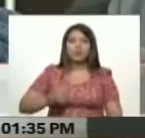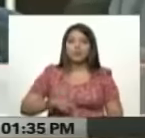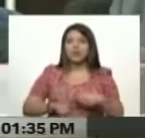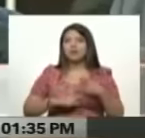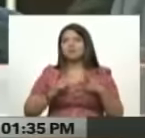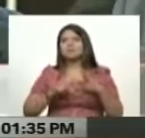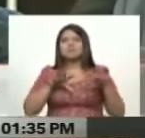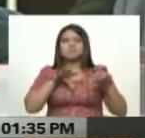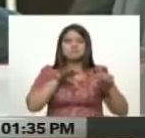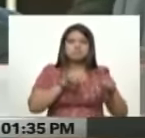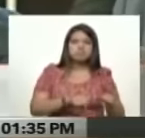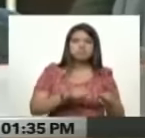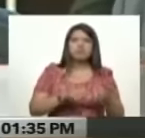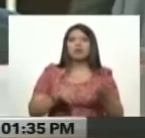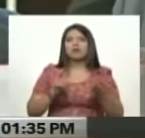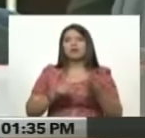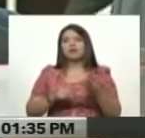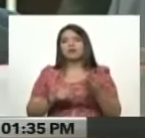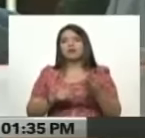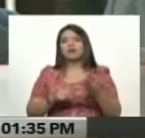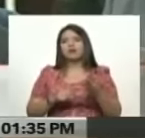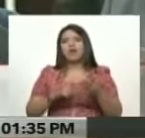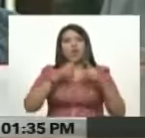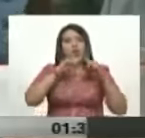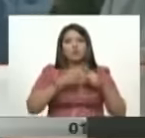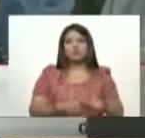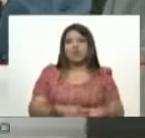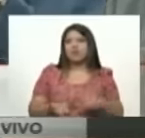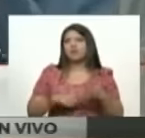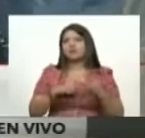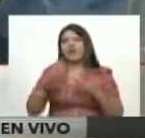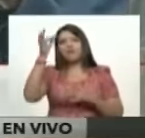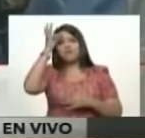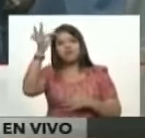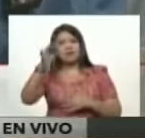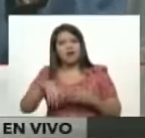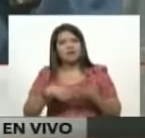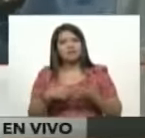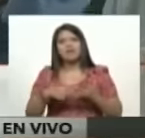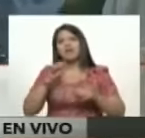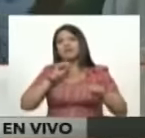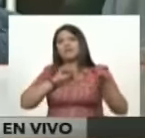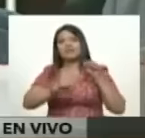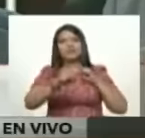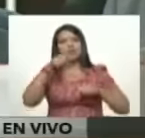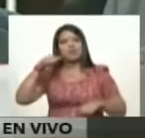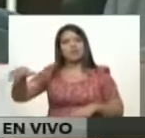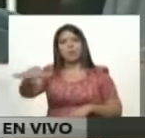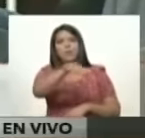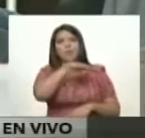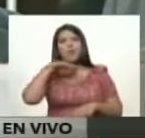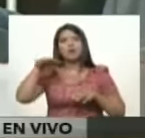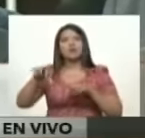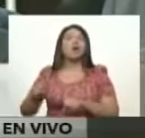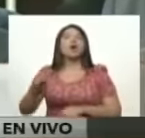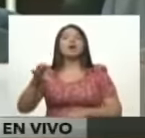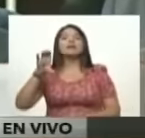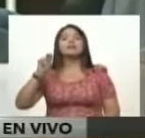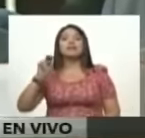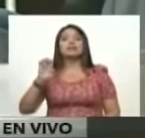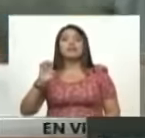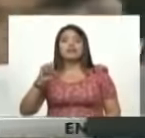Justicia, vamos a recuperar la Contraloría, la Fiscalía, la Defensoría del Pueblo, el Consejo